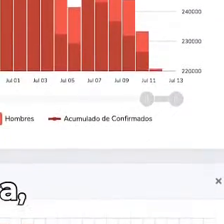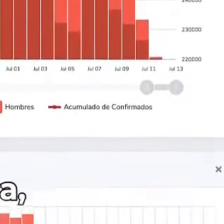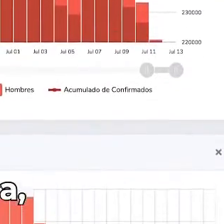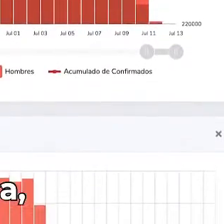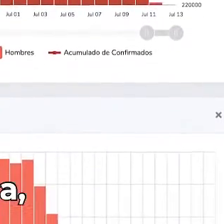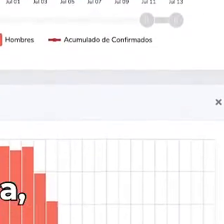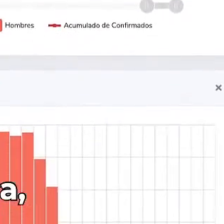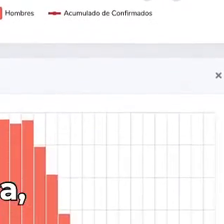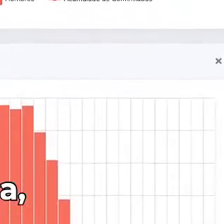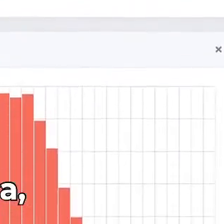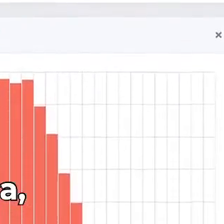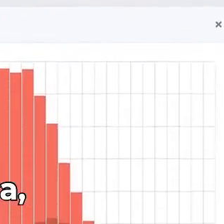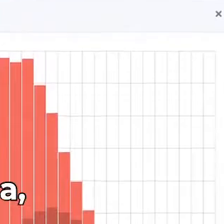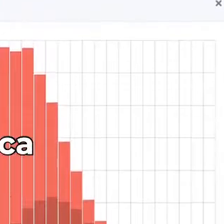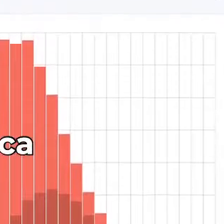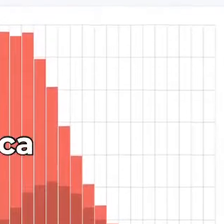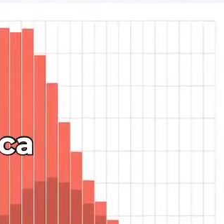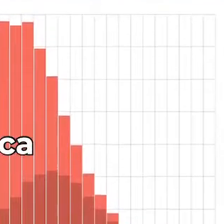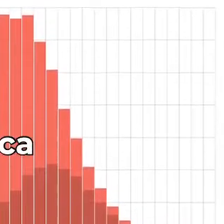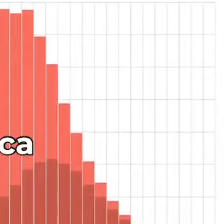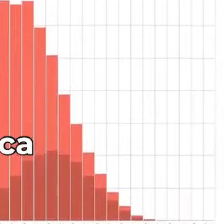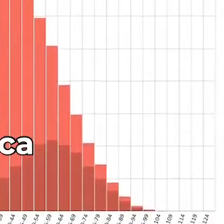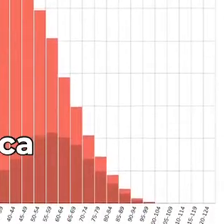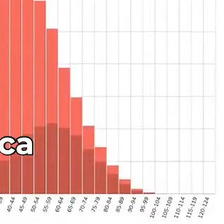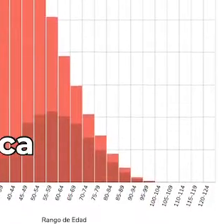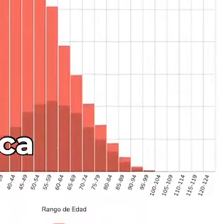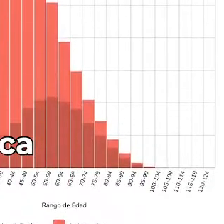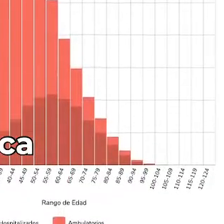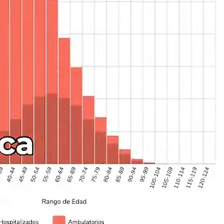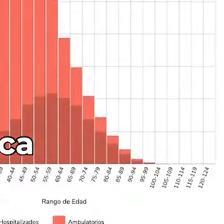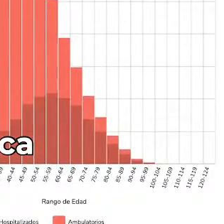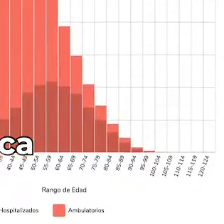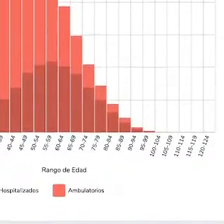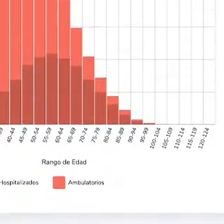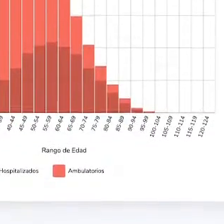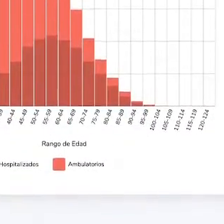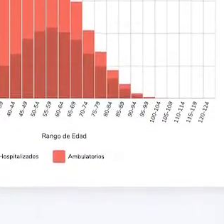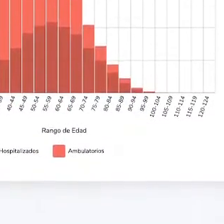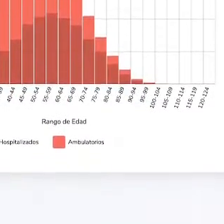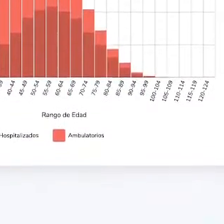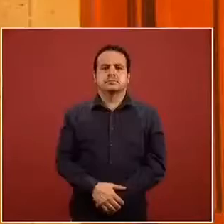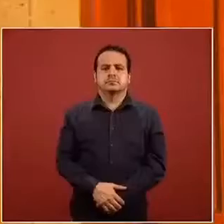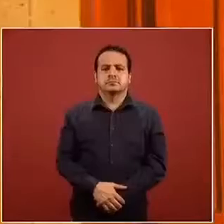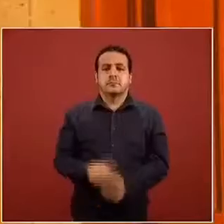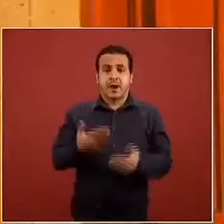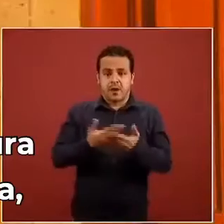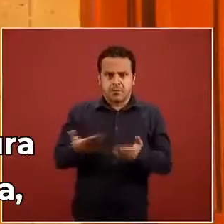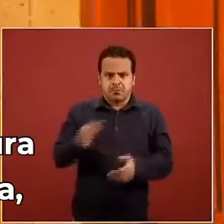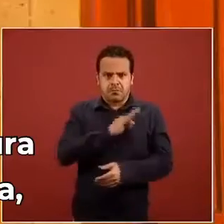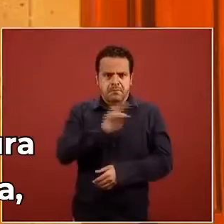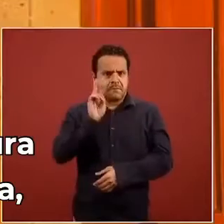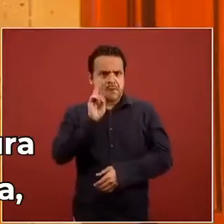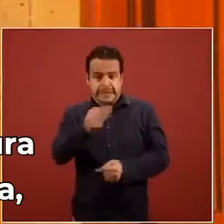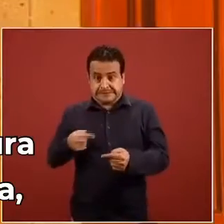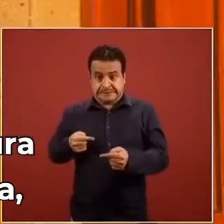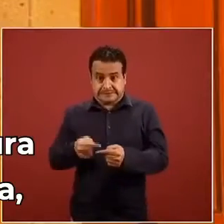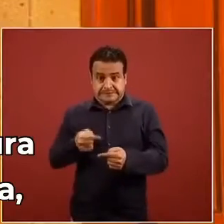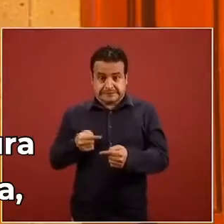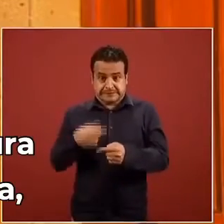de este modelo al incorporar los retos contemporáneos de salud de los países del mundo. Lo sigue